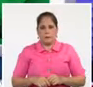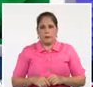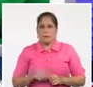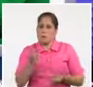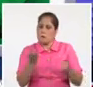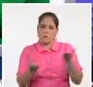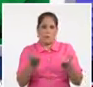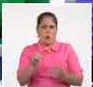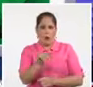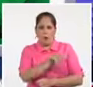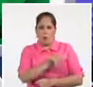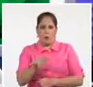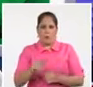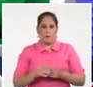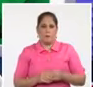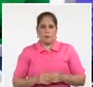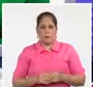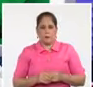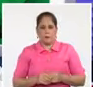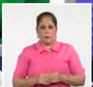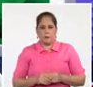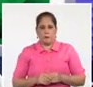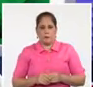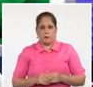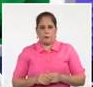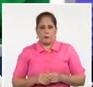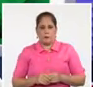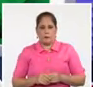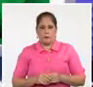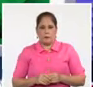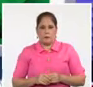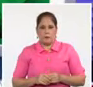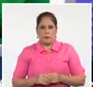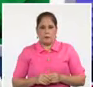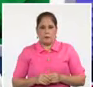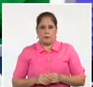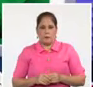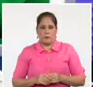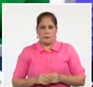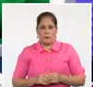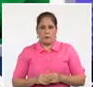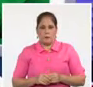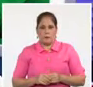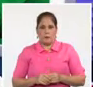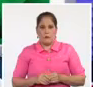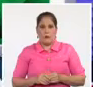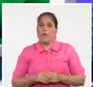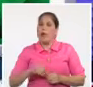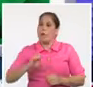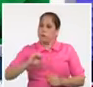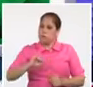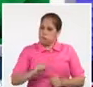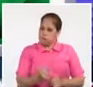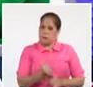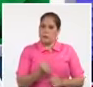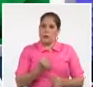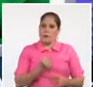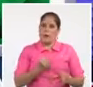fallecidos, que ha obligado incluso a hacer lo que nunca se debió de eliminar, que es la restricción de los